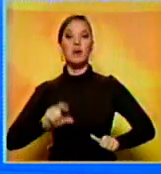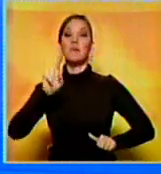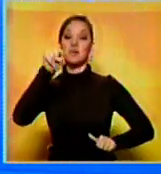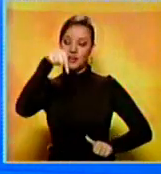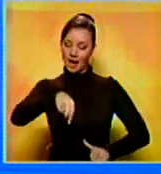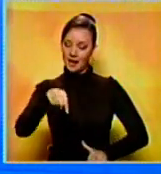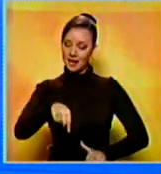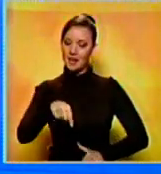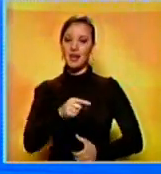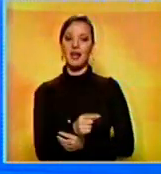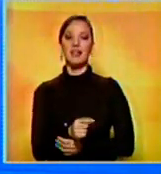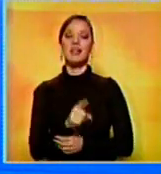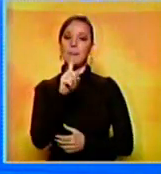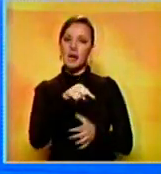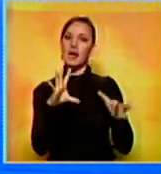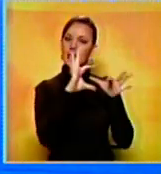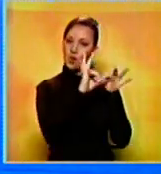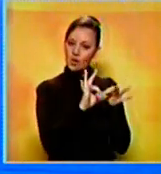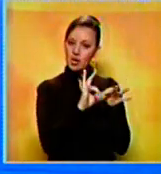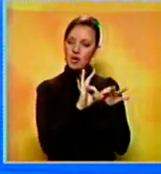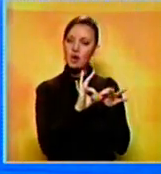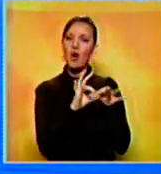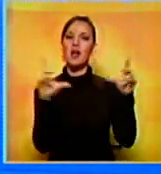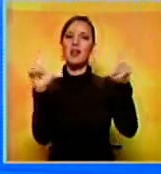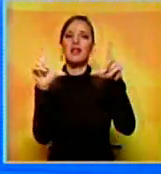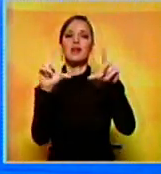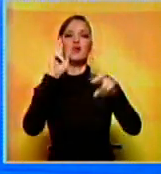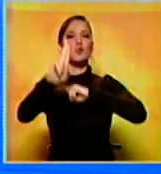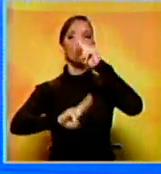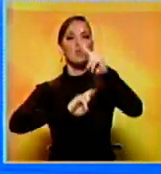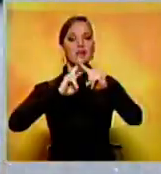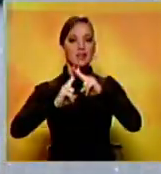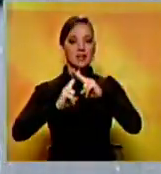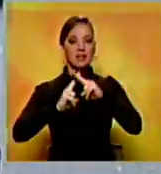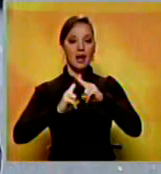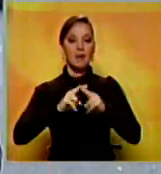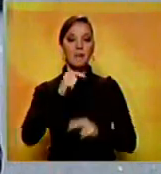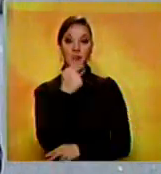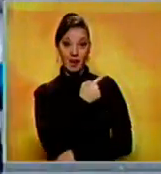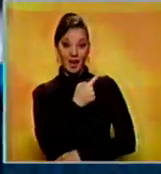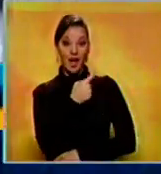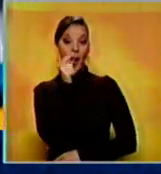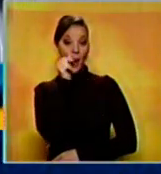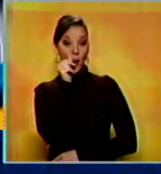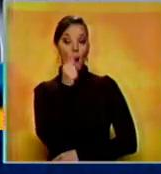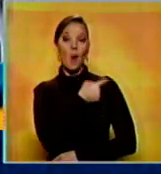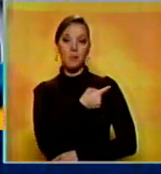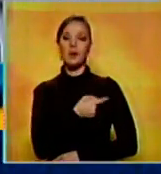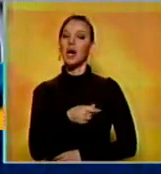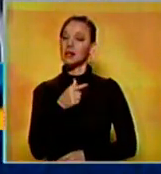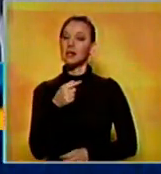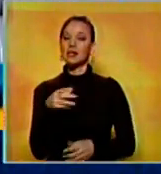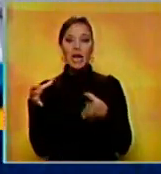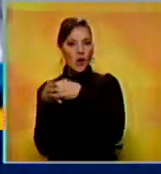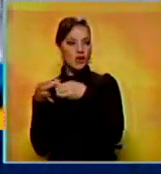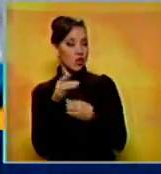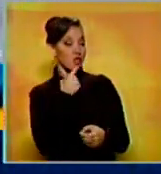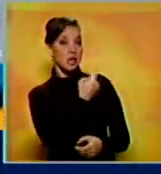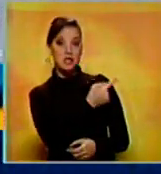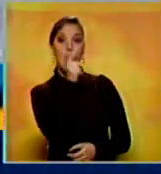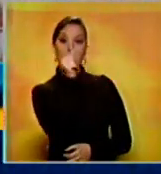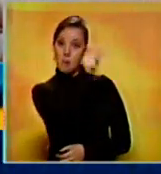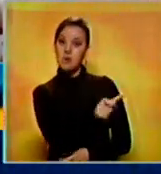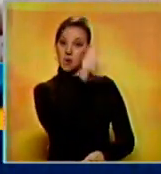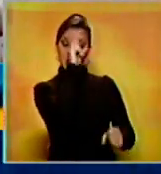nuestro canal aliado Universal Televisión como periodista destacado en Venezuela. Esta nominación reconoce su trabajo en favor de las comunidades de